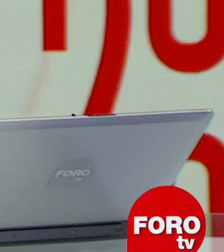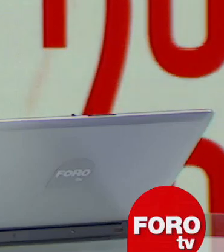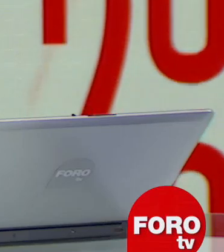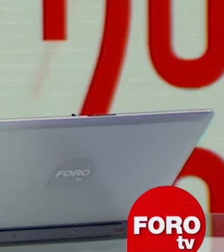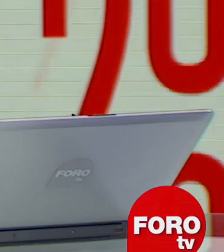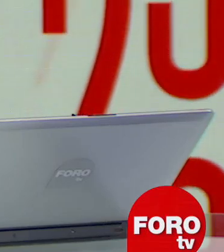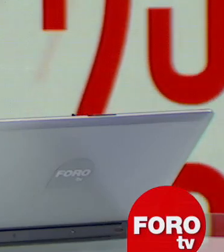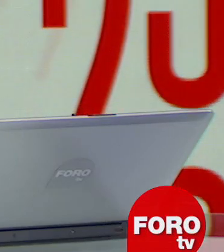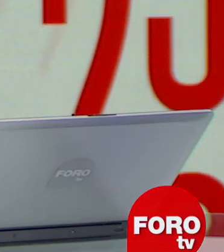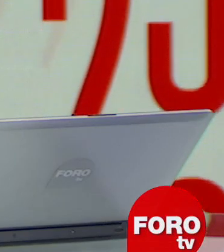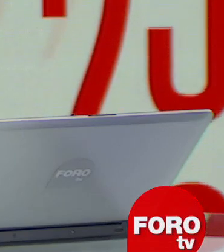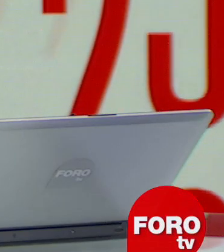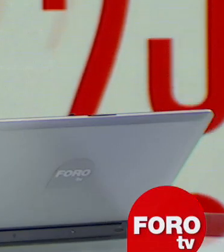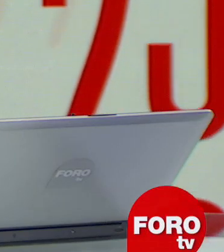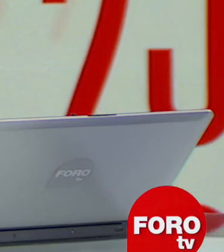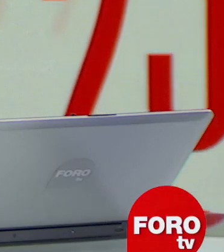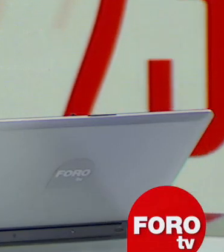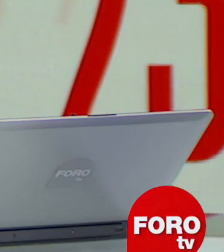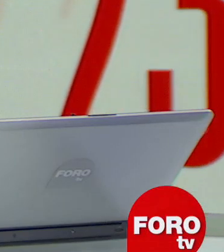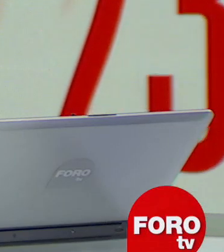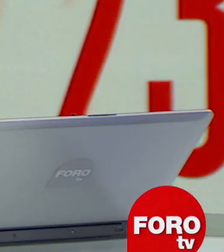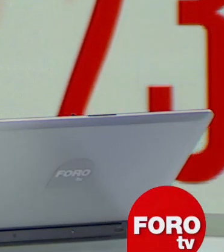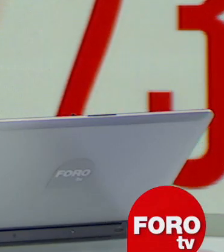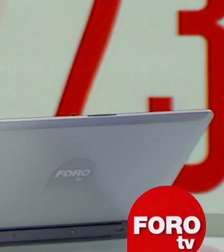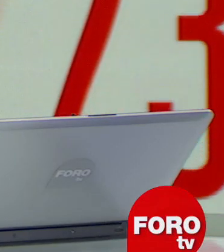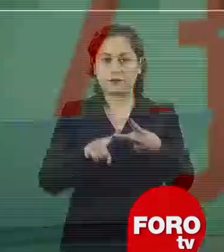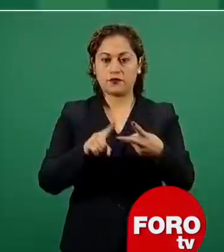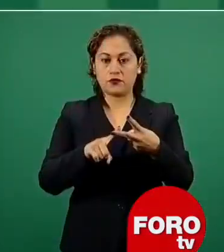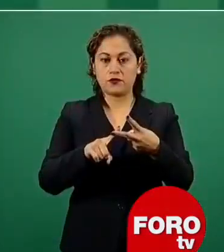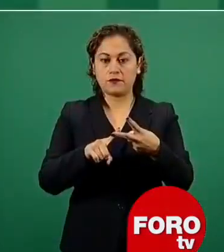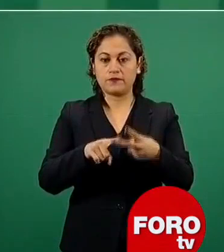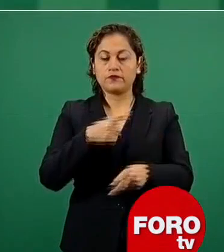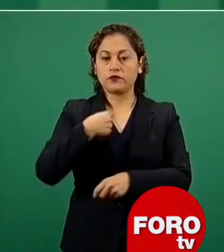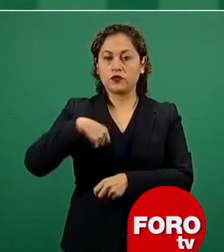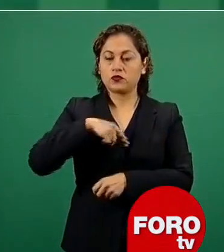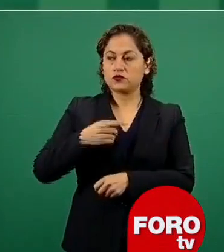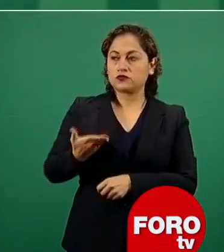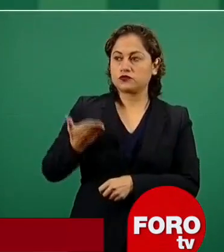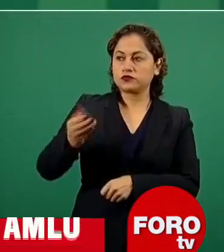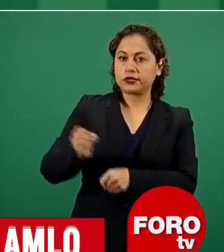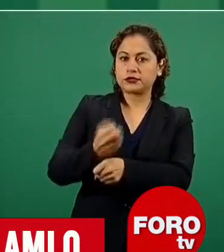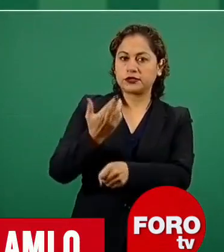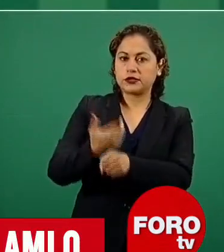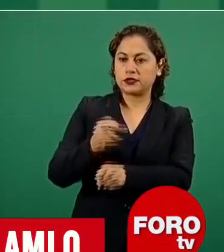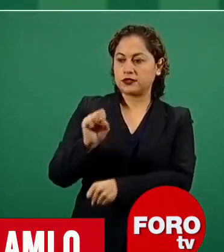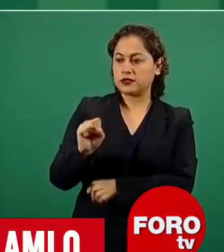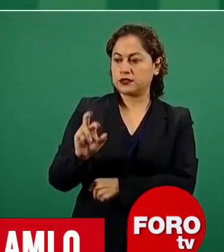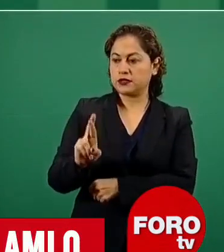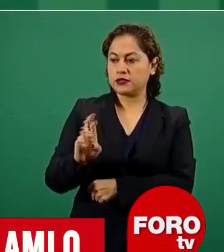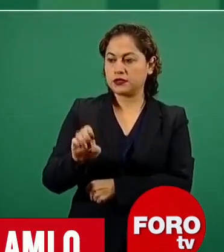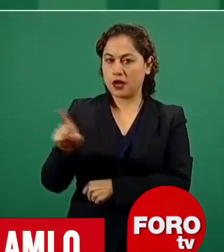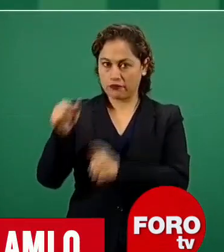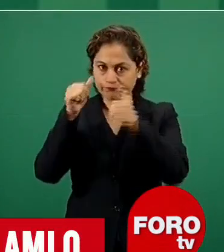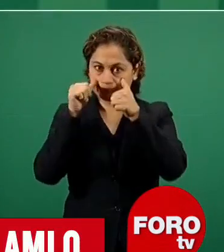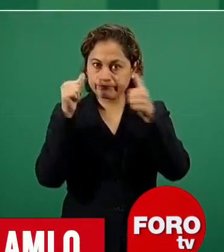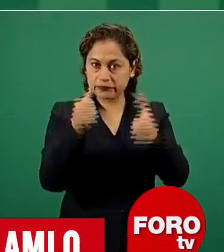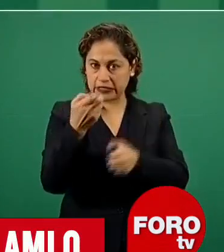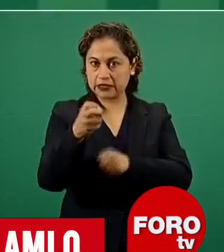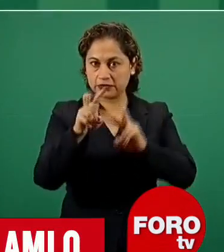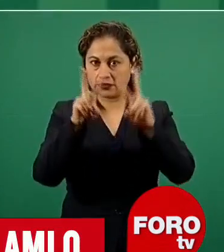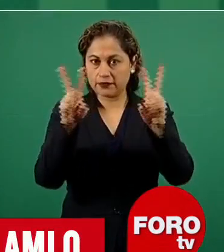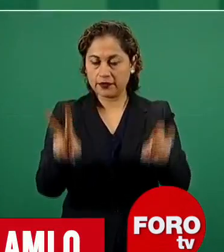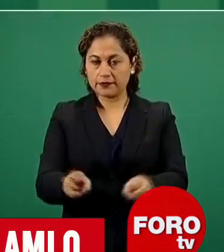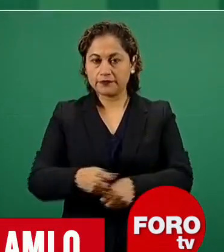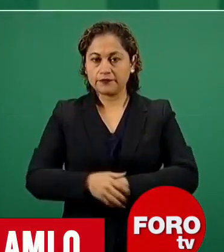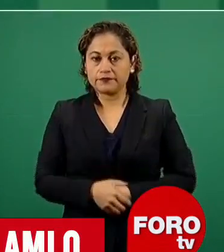En su conferencia matutina de hoy, el presidente Andrés Manuel López Obrador dijo que por humanismo y ética debe vacunarse a todas las personas.